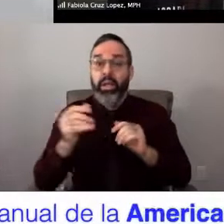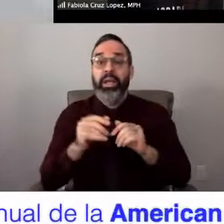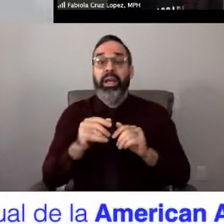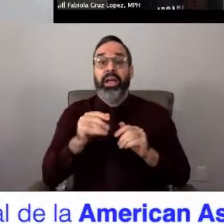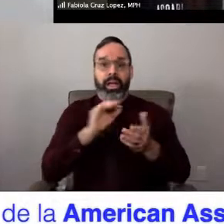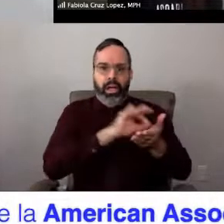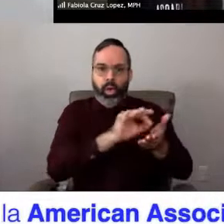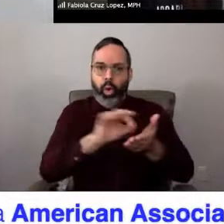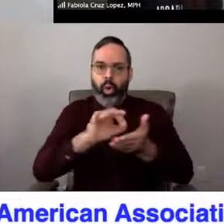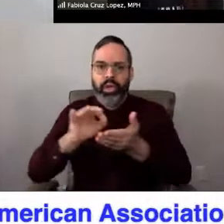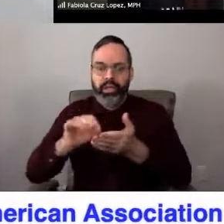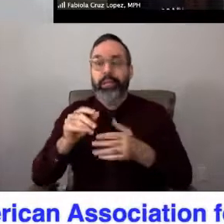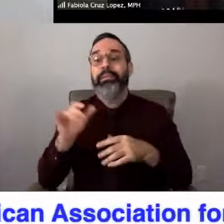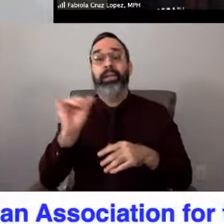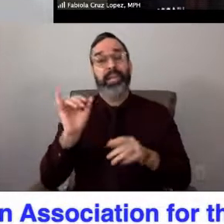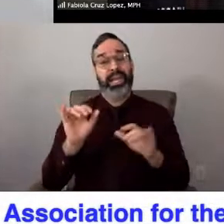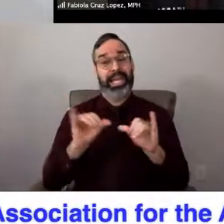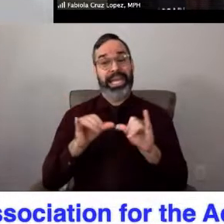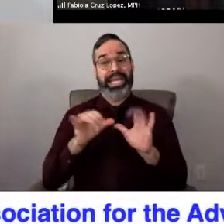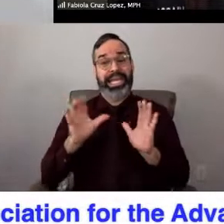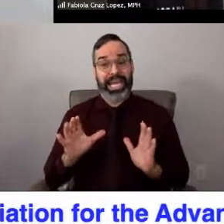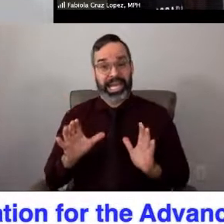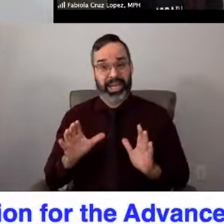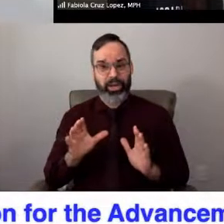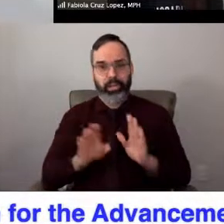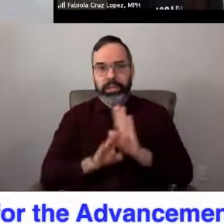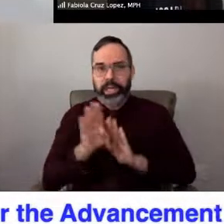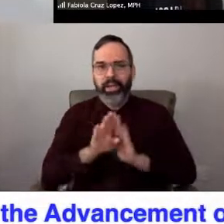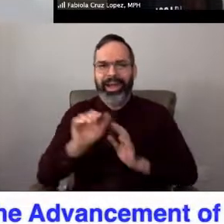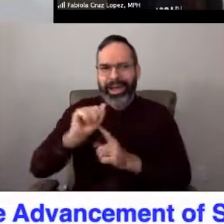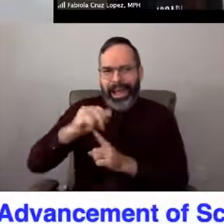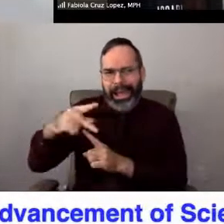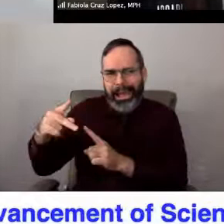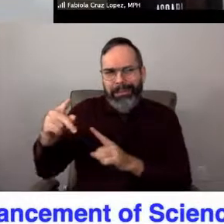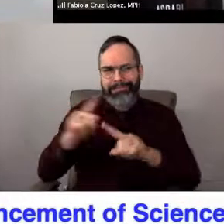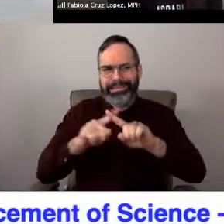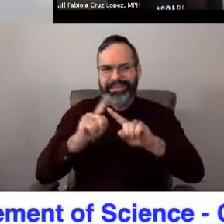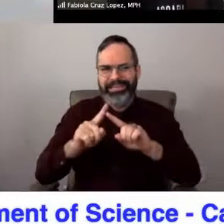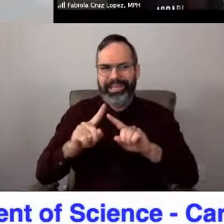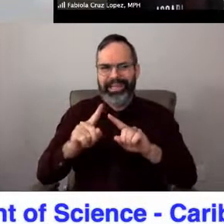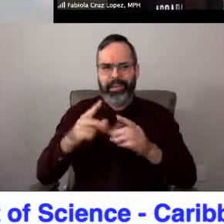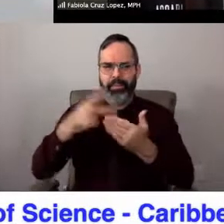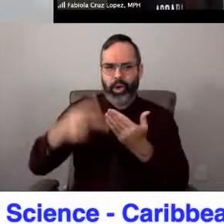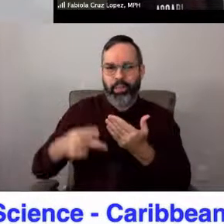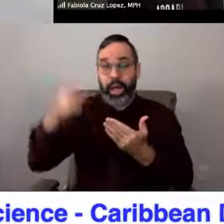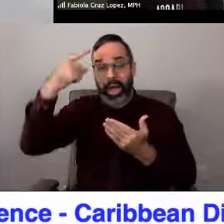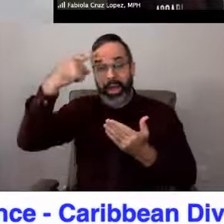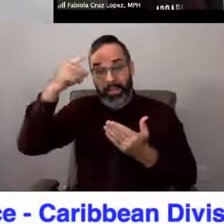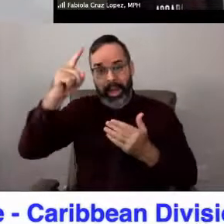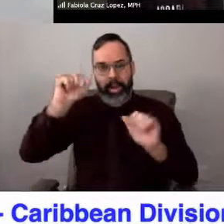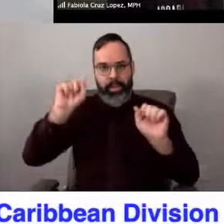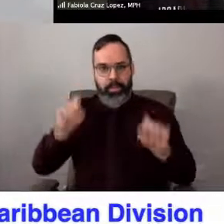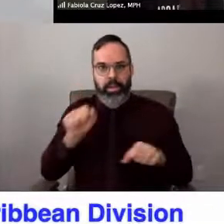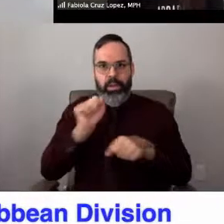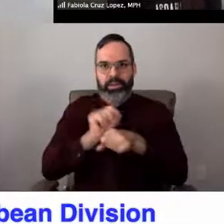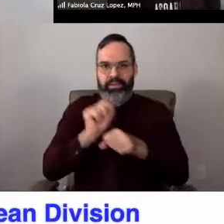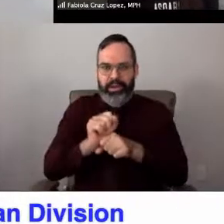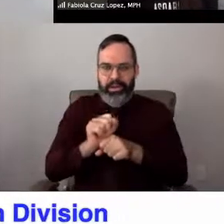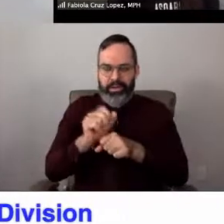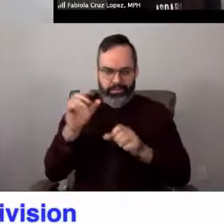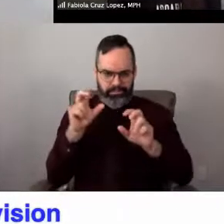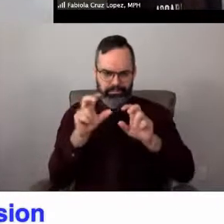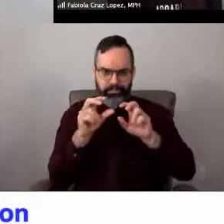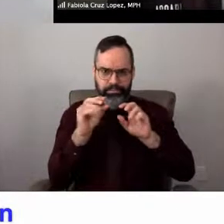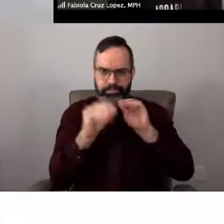los ingenieros desarrollar aplicaciones, distintas cosas para poder trabajar duro con esta